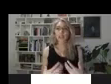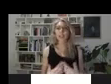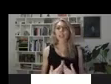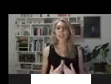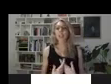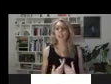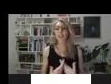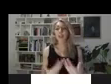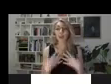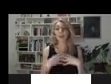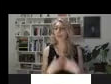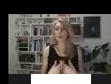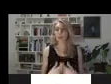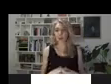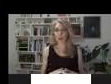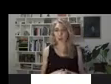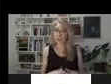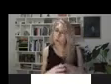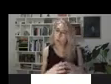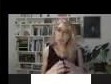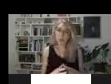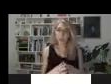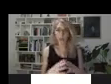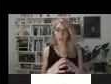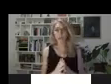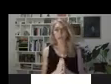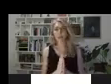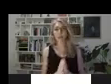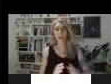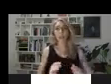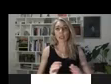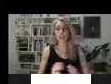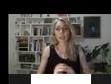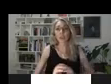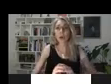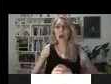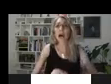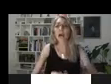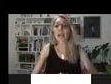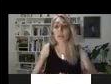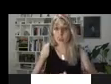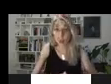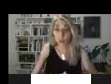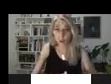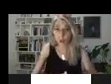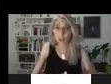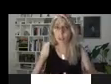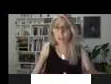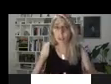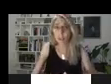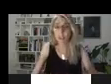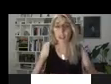profesional de nuestro trabajo. Eso es muy importante, porque eso habla